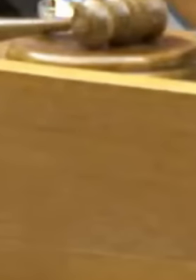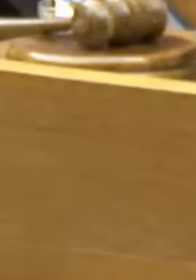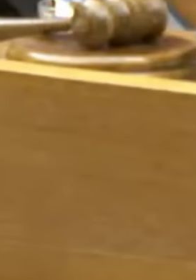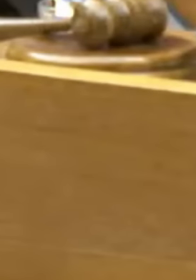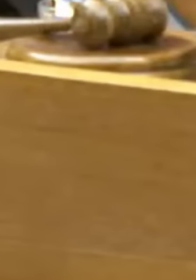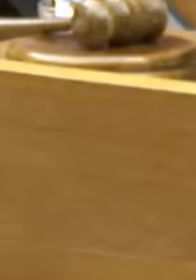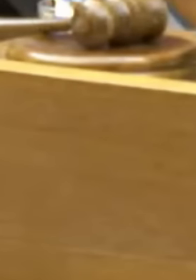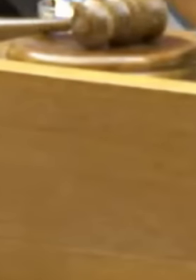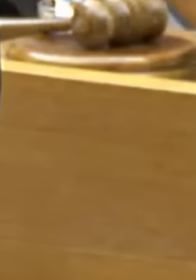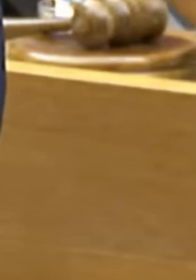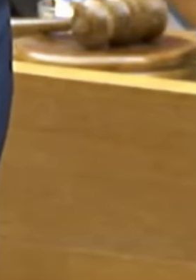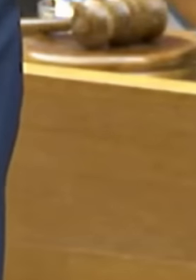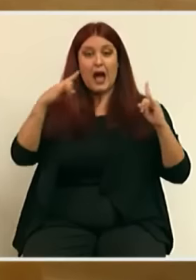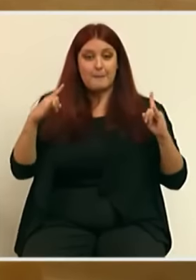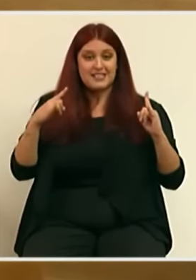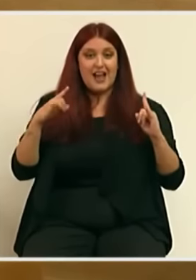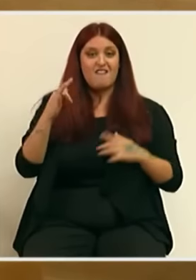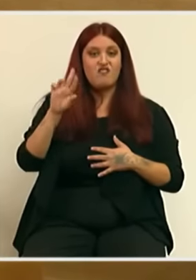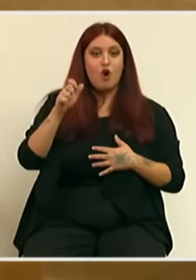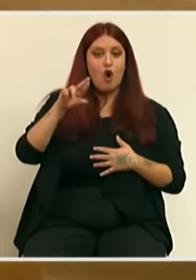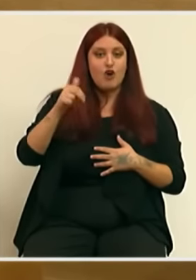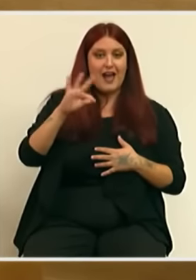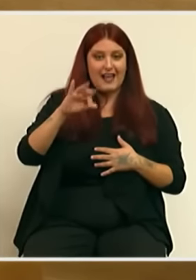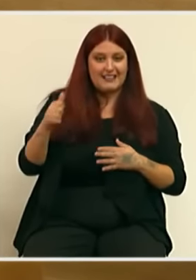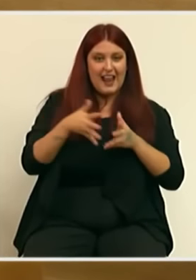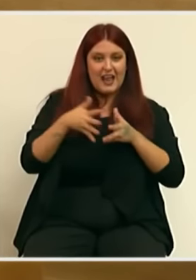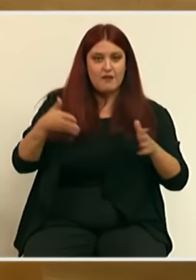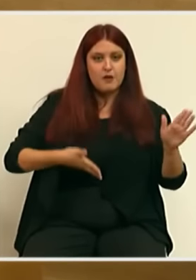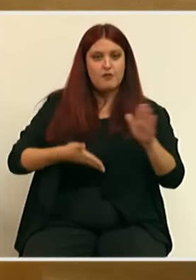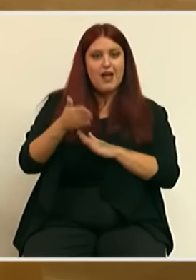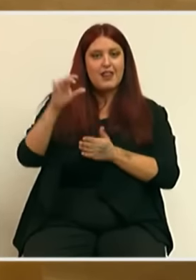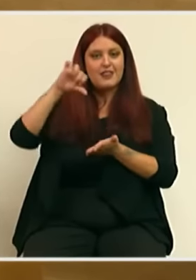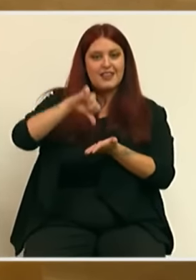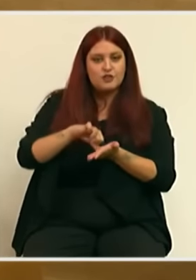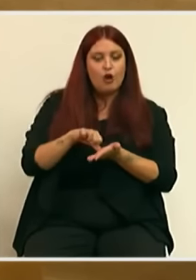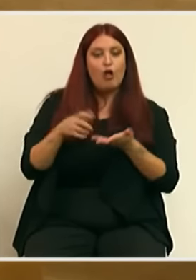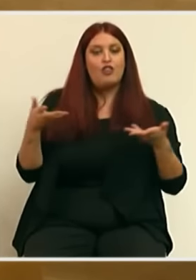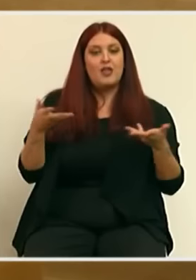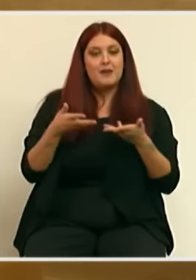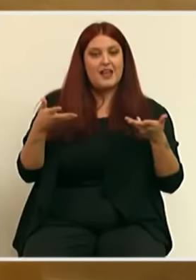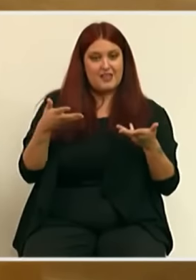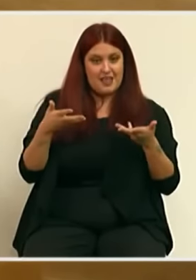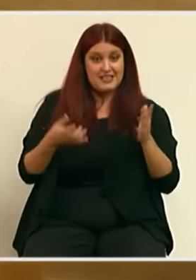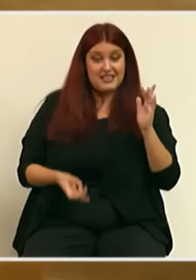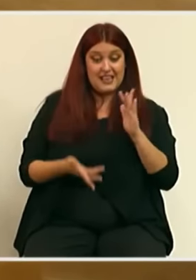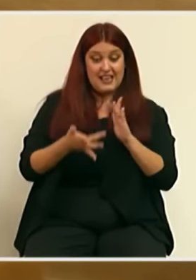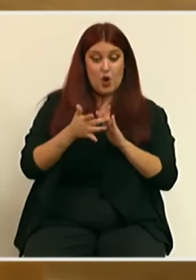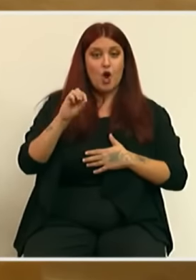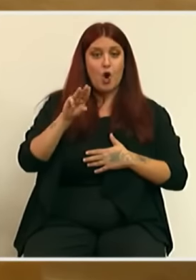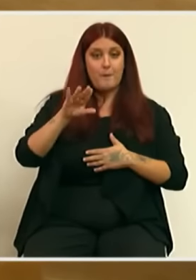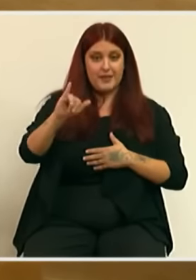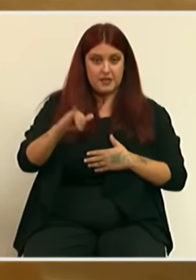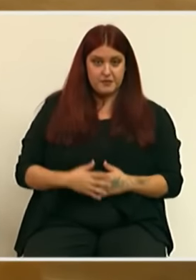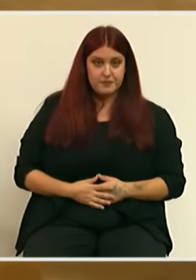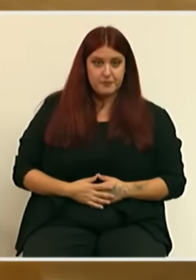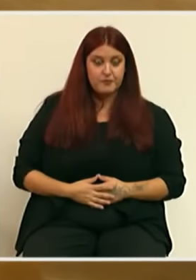agenda plenamente consciente de cómo estaba la situación. Me desplacé al Centro de Coordinación de Emergencias, donde estaba constituido y trabajando el CECOPI.